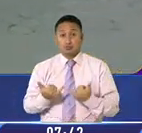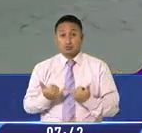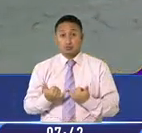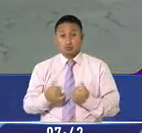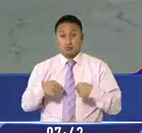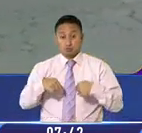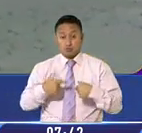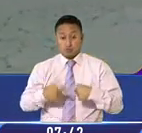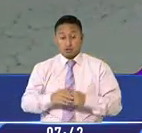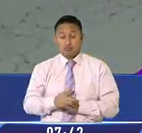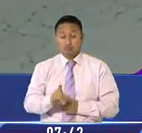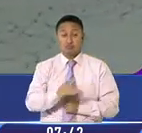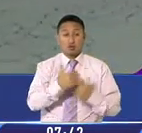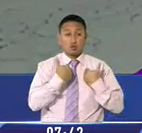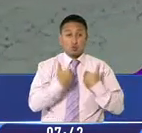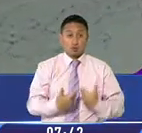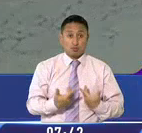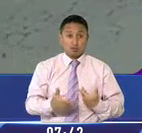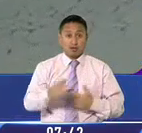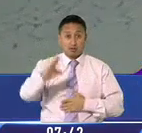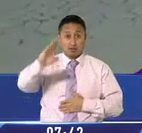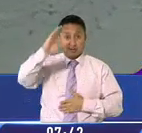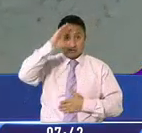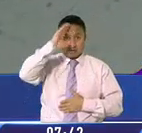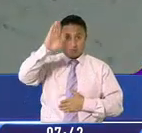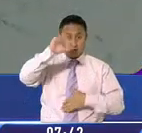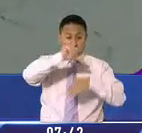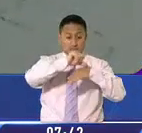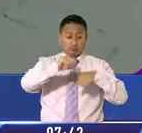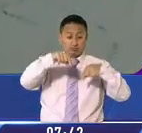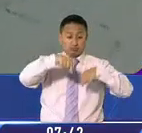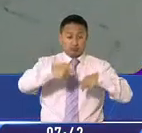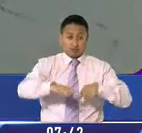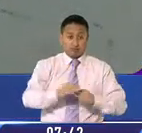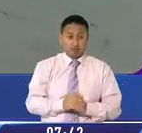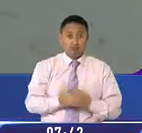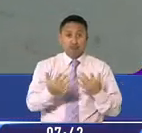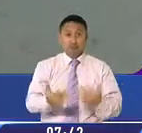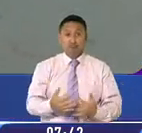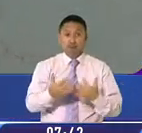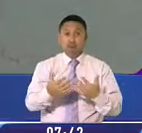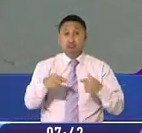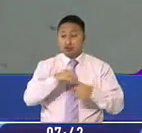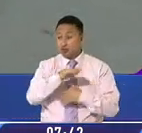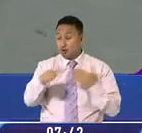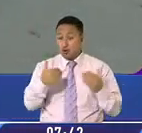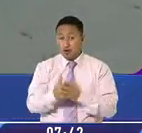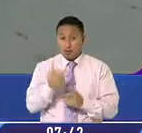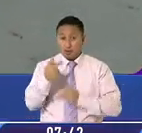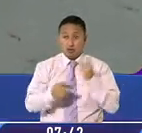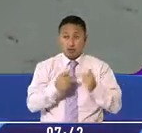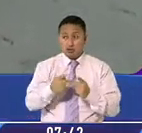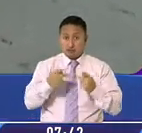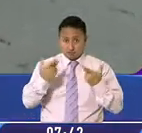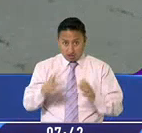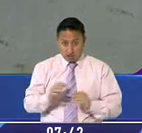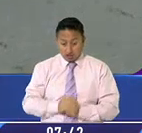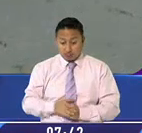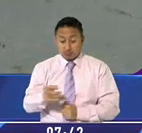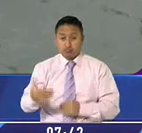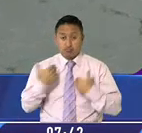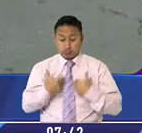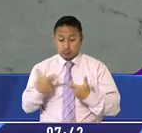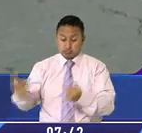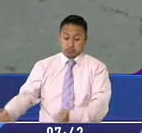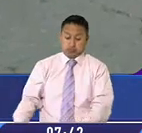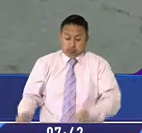momento el levantamiento del cuerpo. Ya Medicina Legal está en la parte baja esperando que se culmine con todo el proceso de investigación para